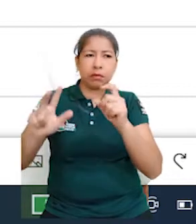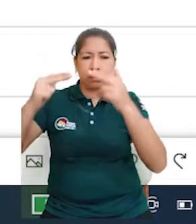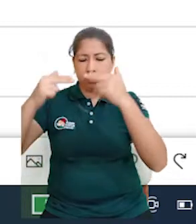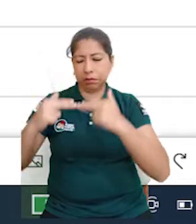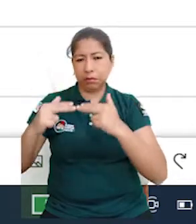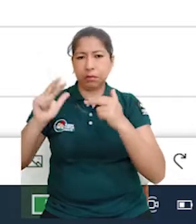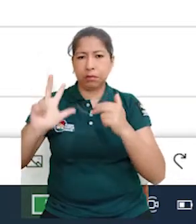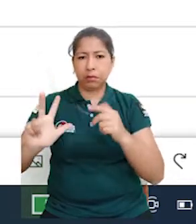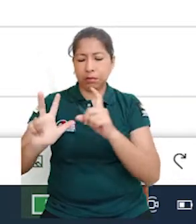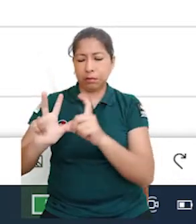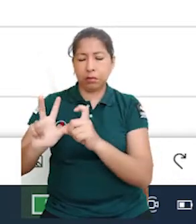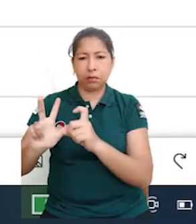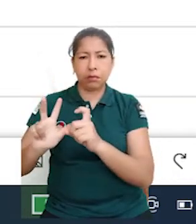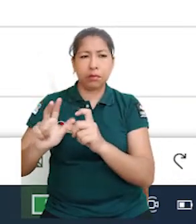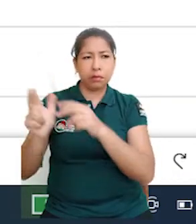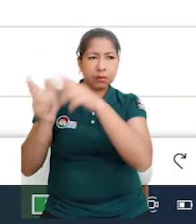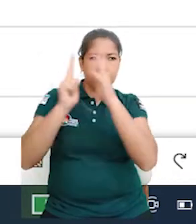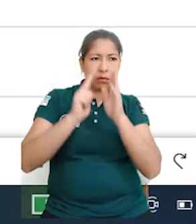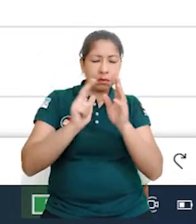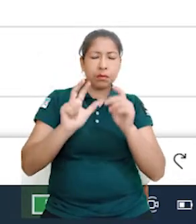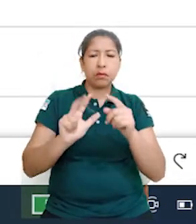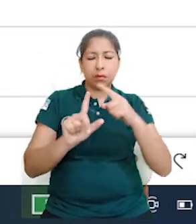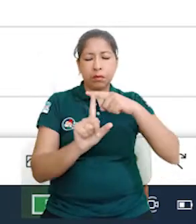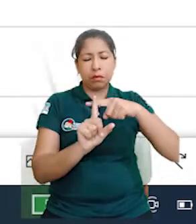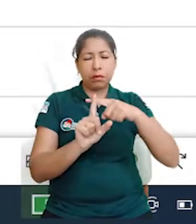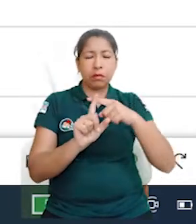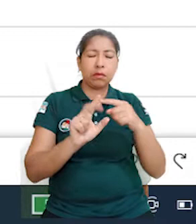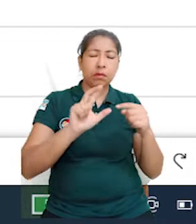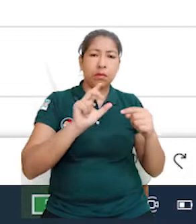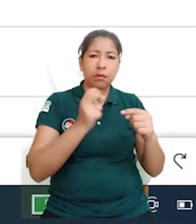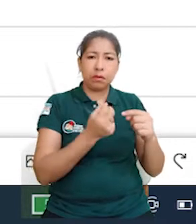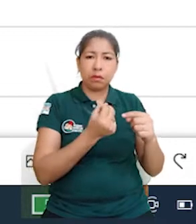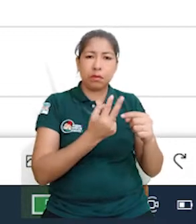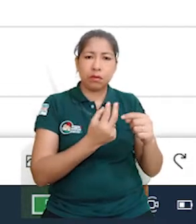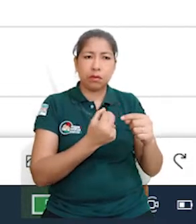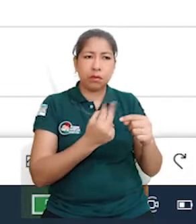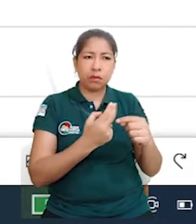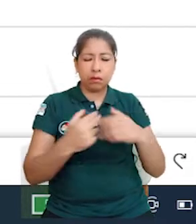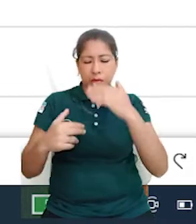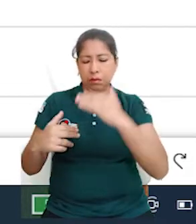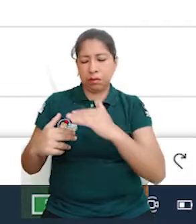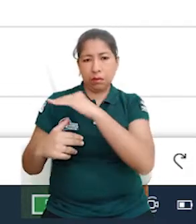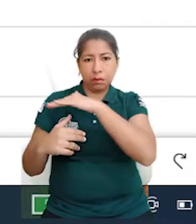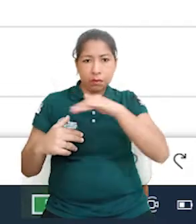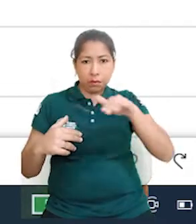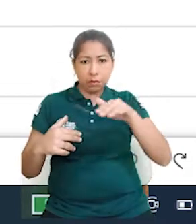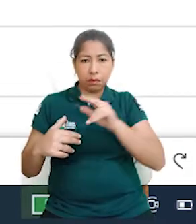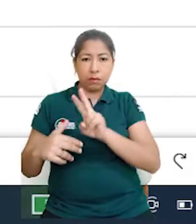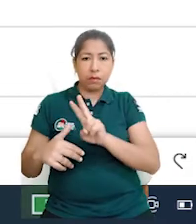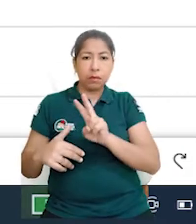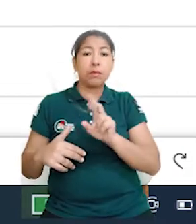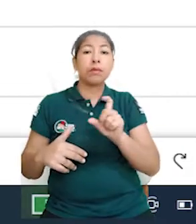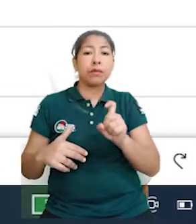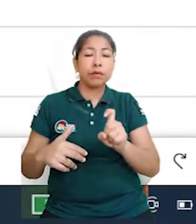denominador tenemos la expresión 2x. En el segundo miembro de esta ecuación tenemos 10 elevado a